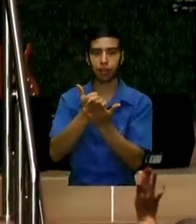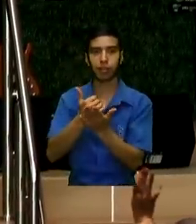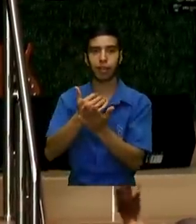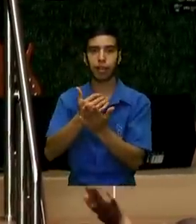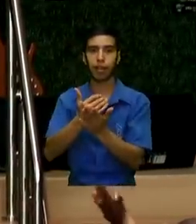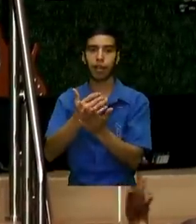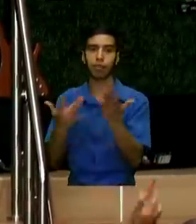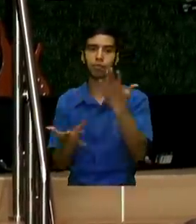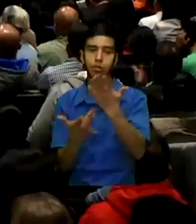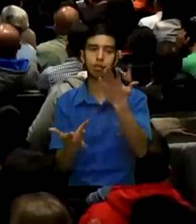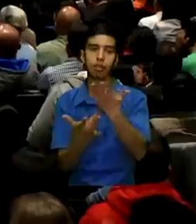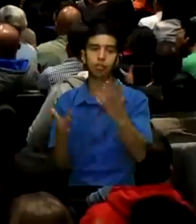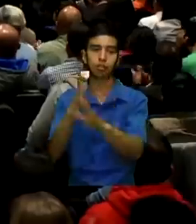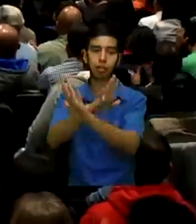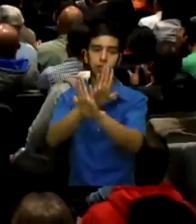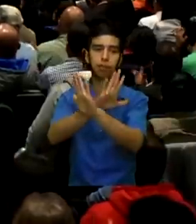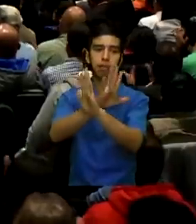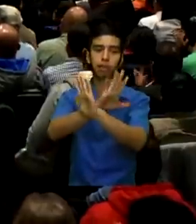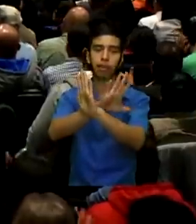Óigame, pues.